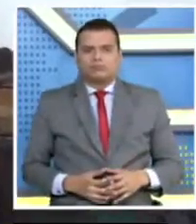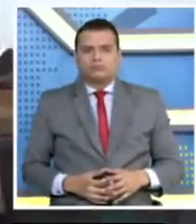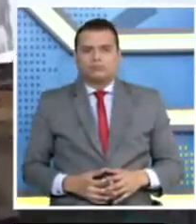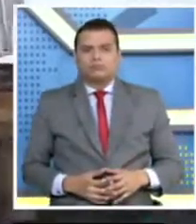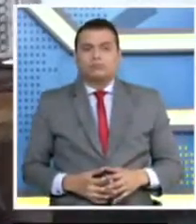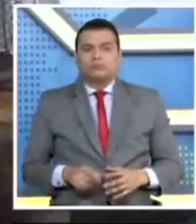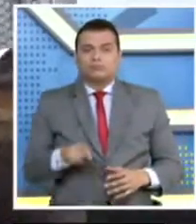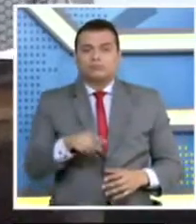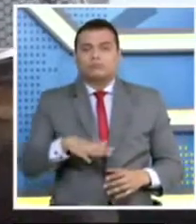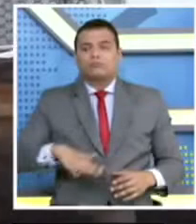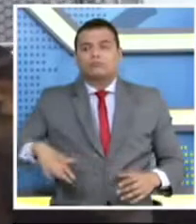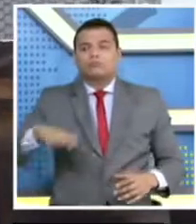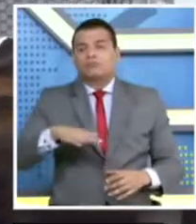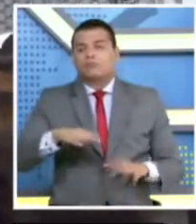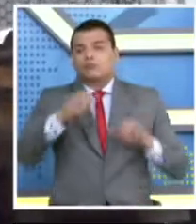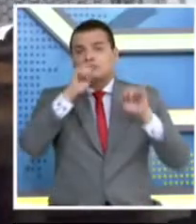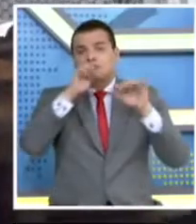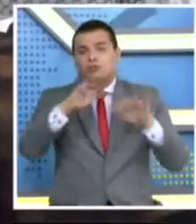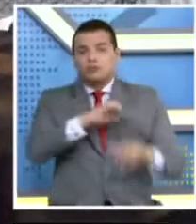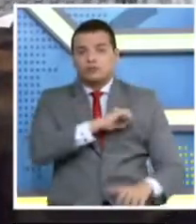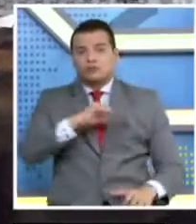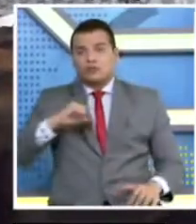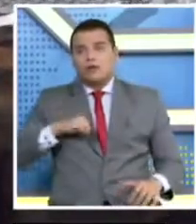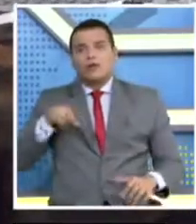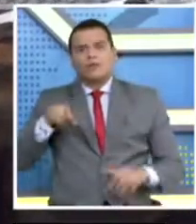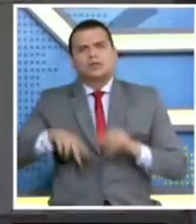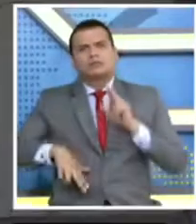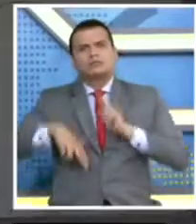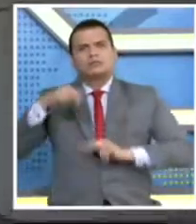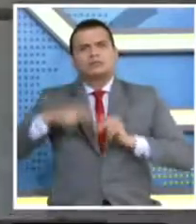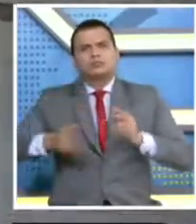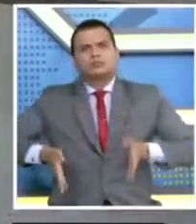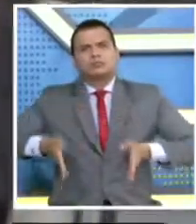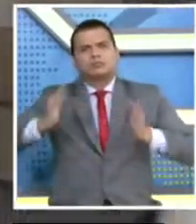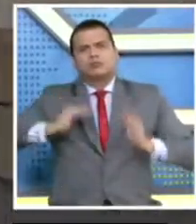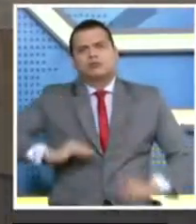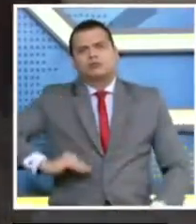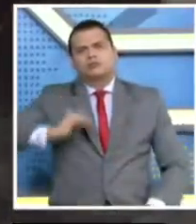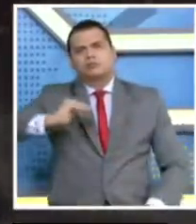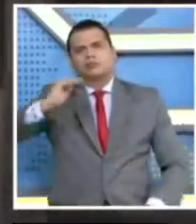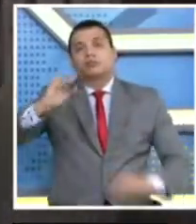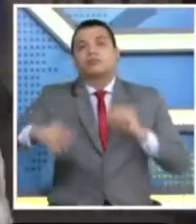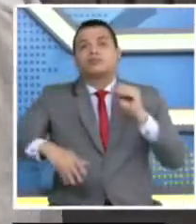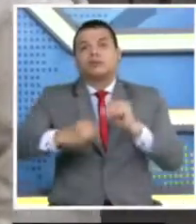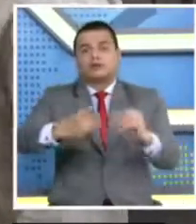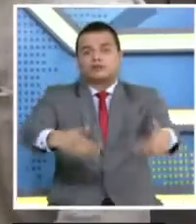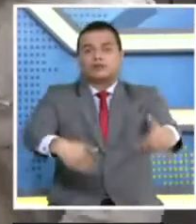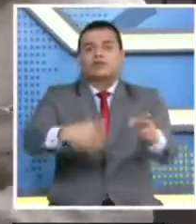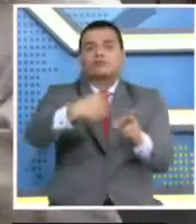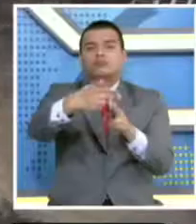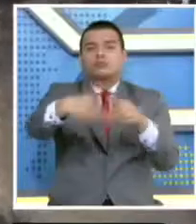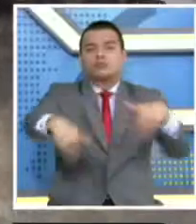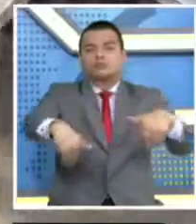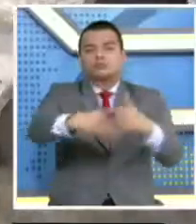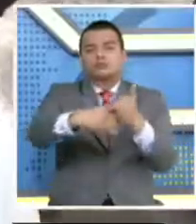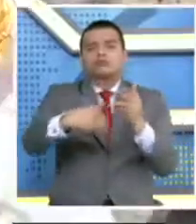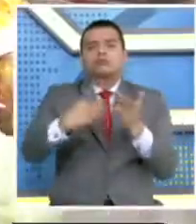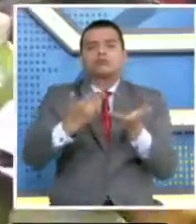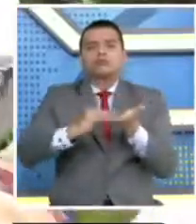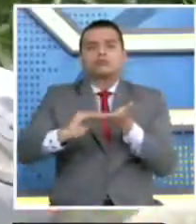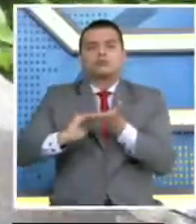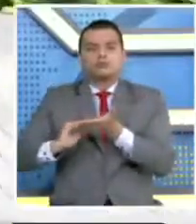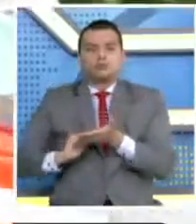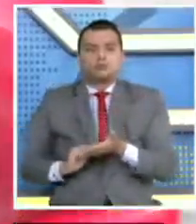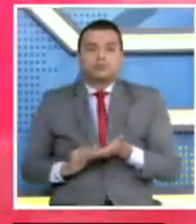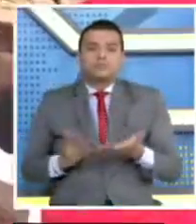estos son predios públicos y privados. Allí se adelanta la construcción de condominios y también se construirá una carretera, pero el procedimiento es duramente